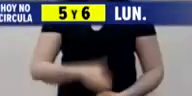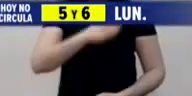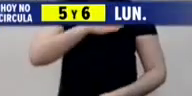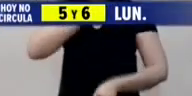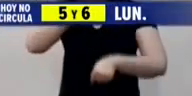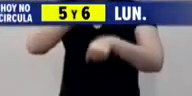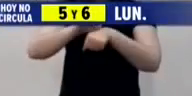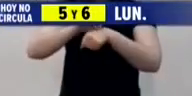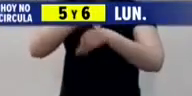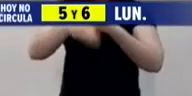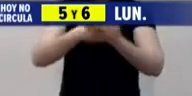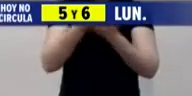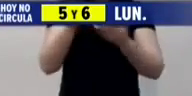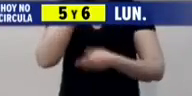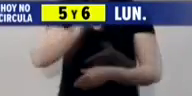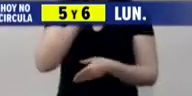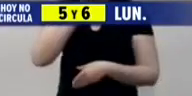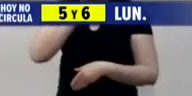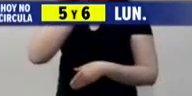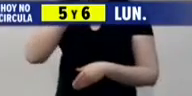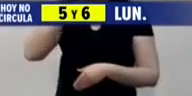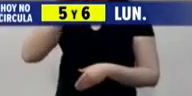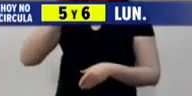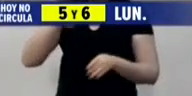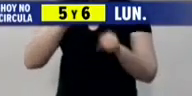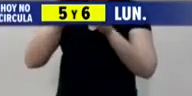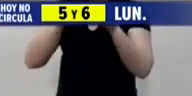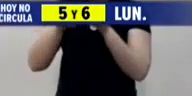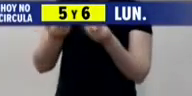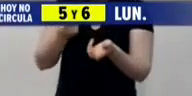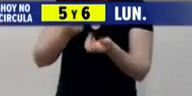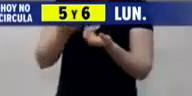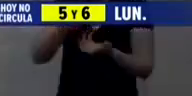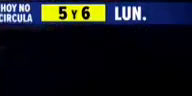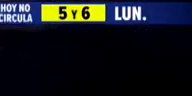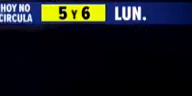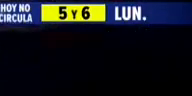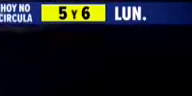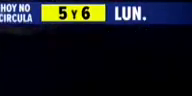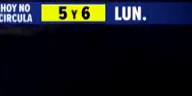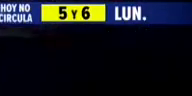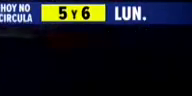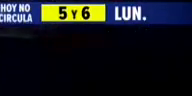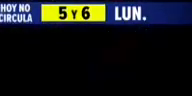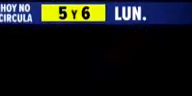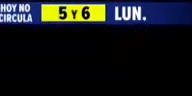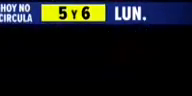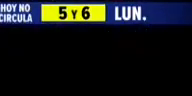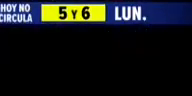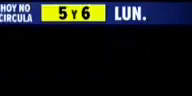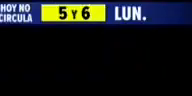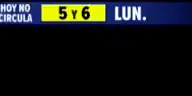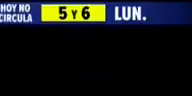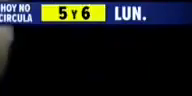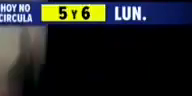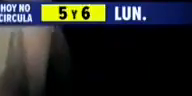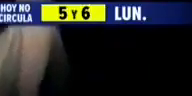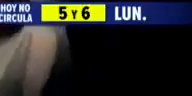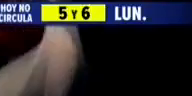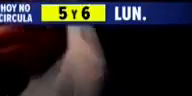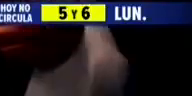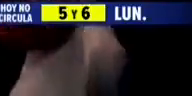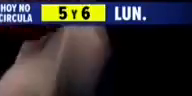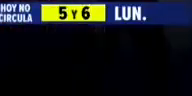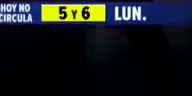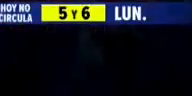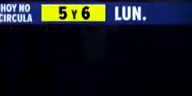emergente de transporte. Adelantó la inauguración de la nueva infraestructura del Metrobús, creó nuevas rutas provisionales del trolebús y reinició la operación de toda la